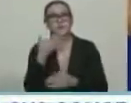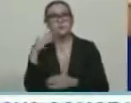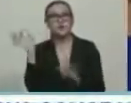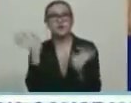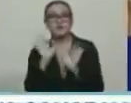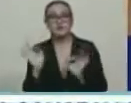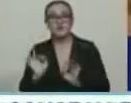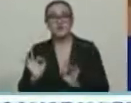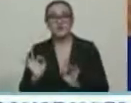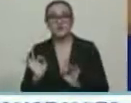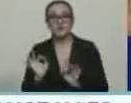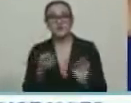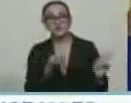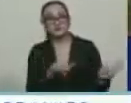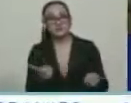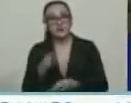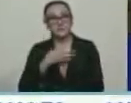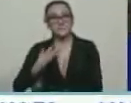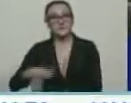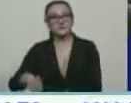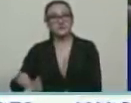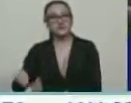recibir al presidente